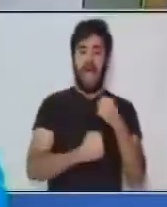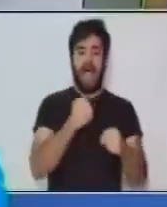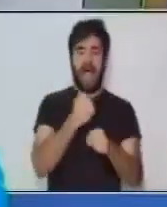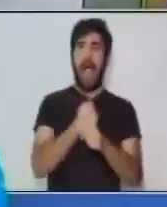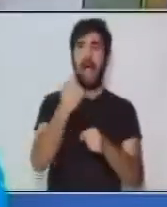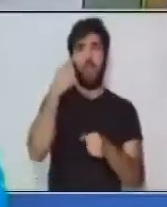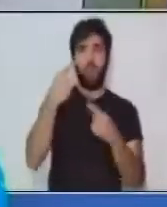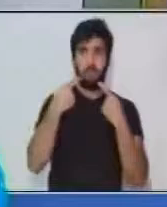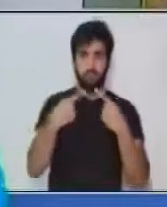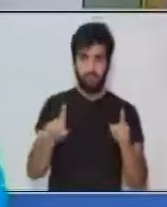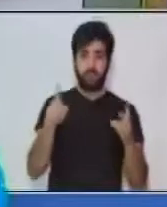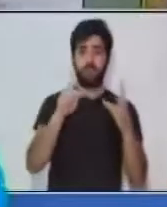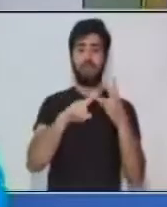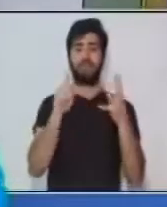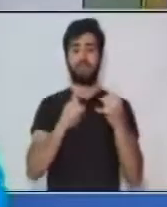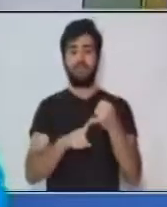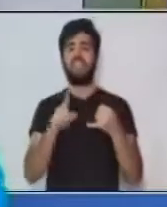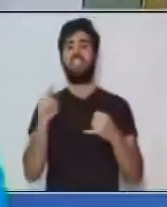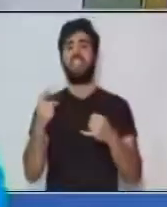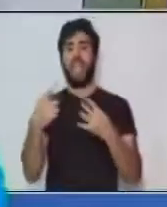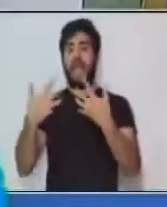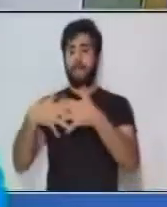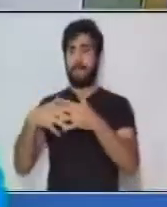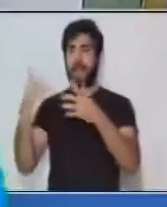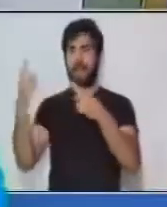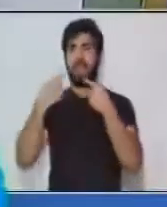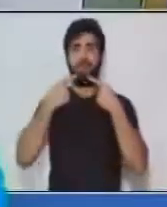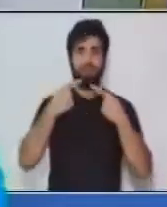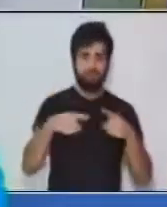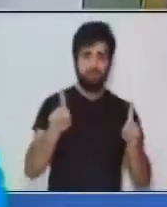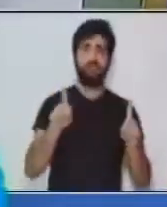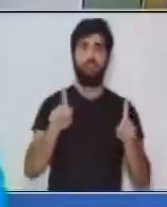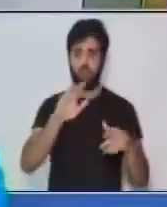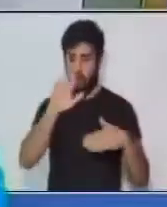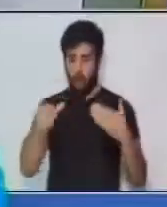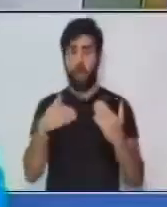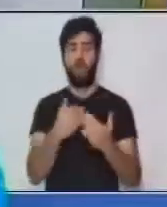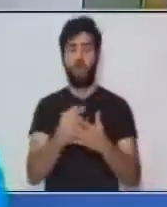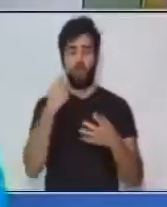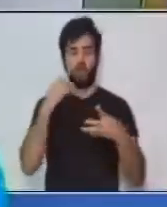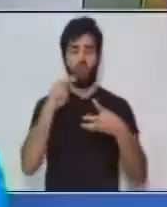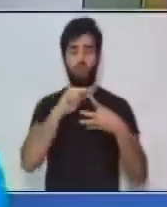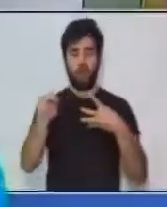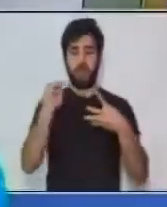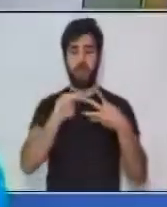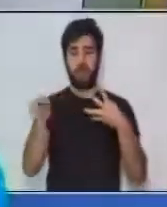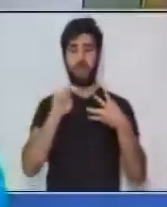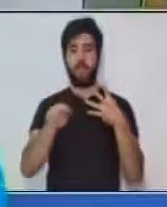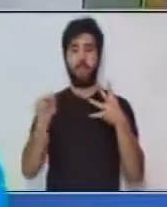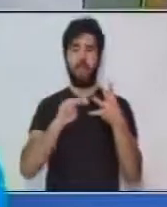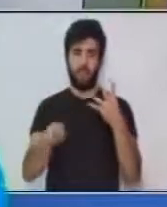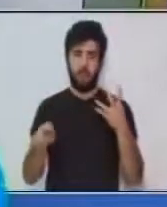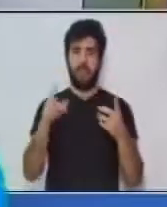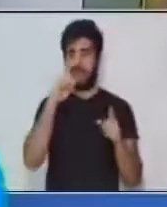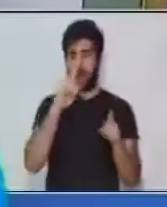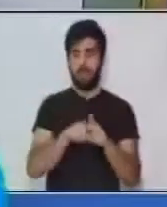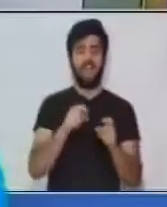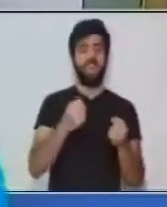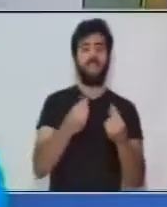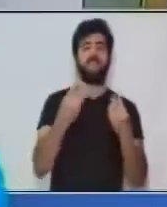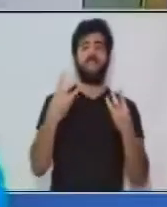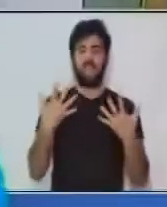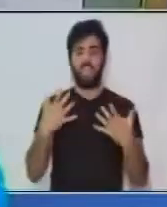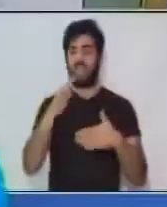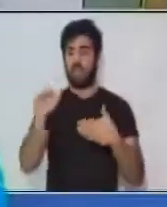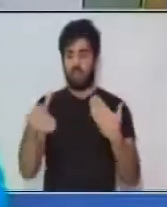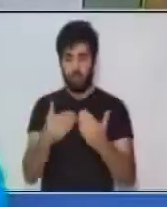estamos hablando de una fuente de información, que usted también coloque el nombre del autor, el nombre, posiblemente la fecha de publicación y, por